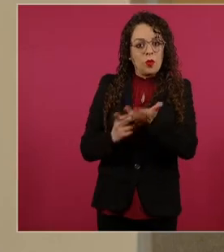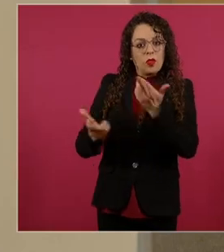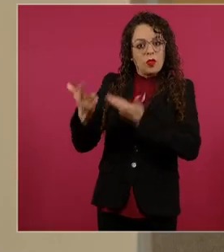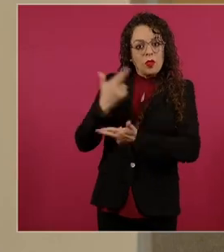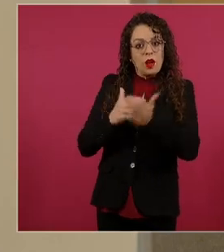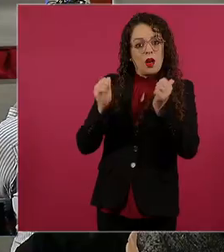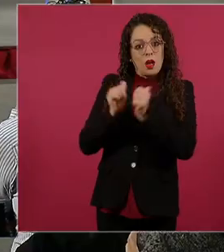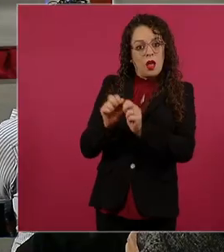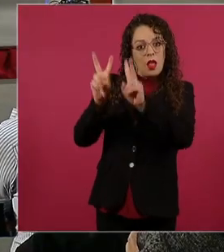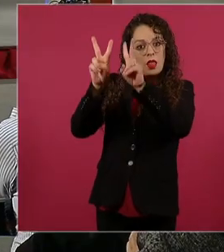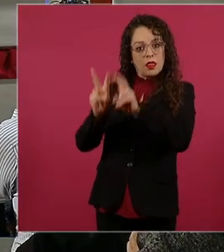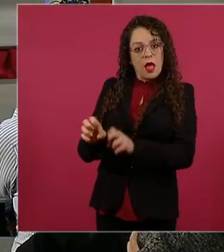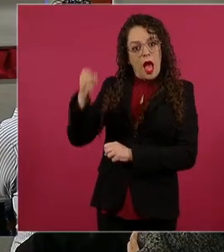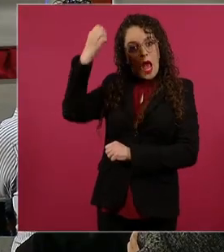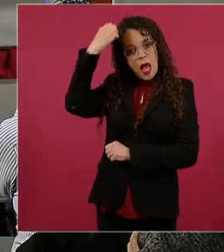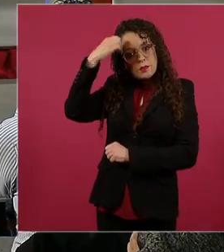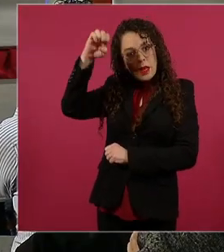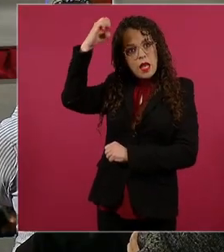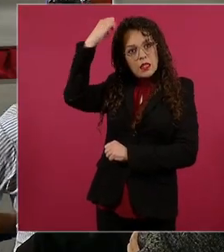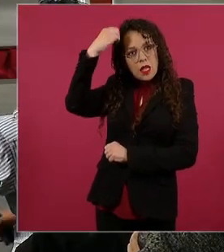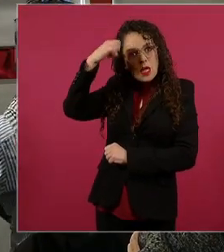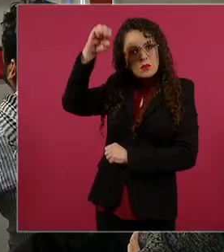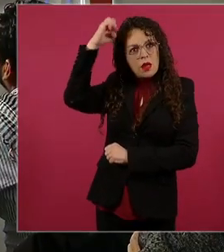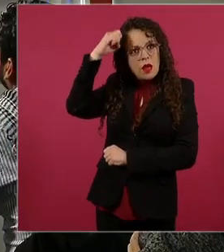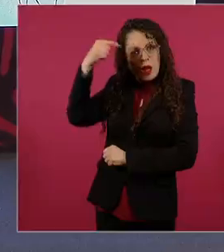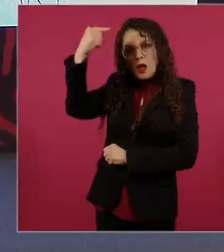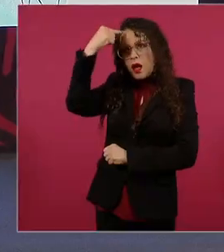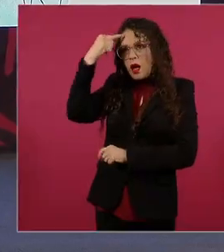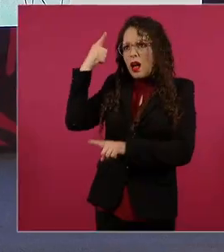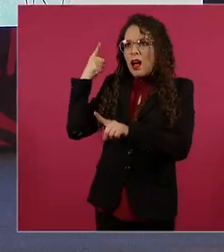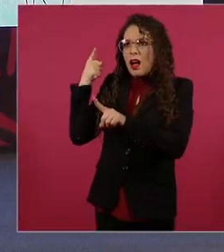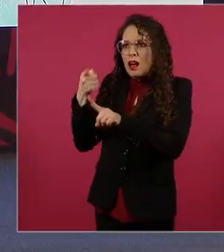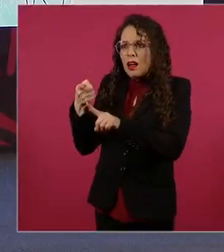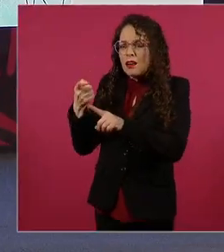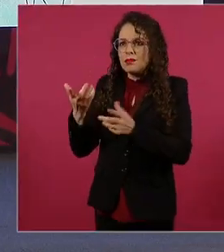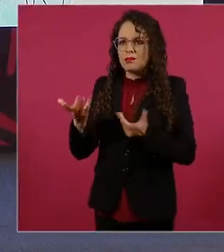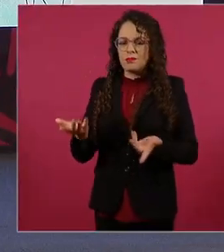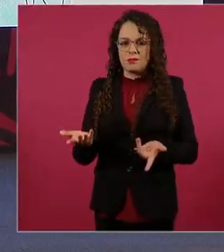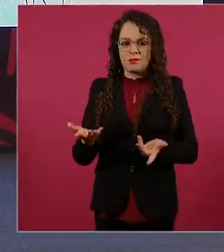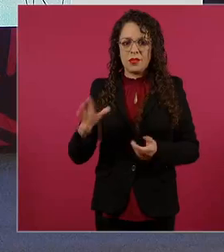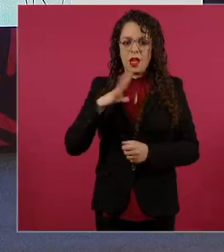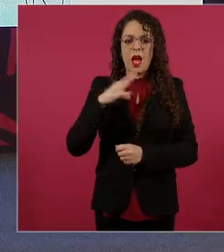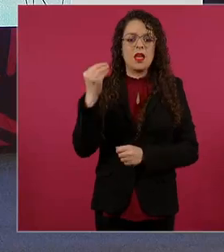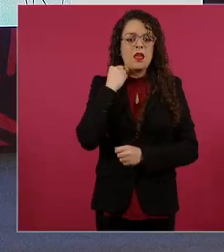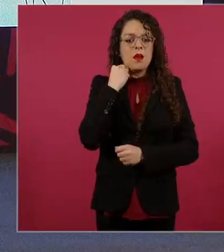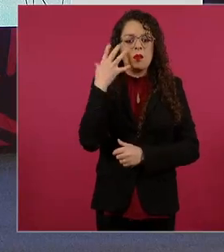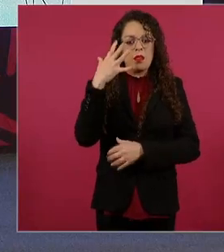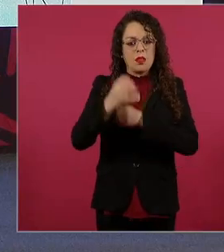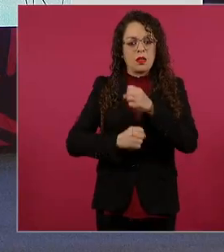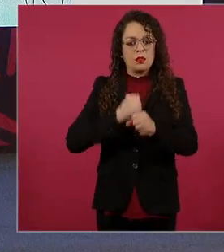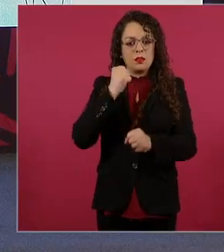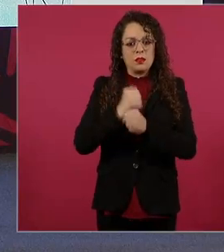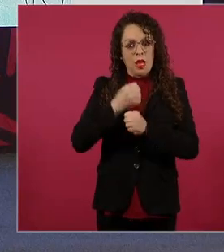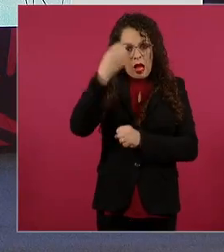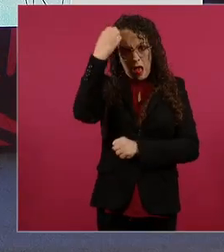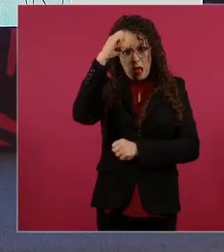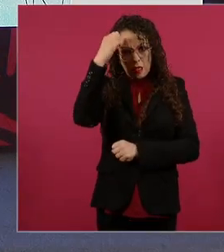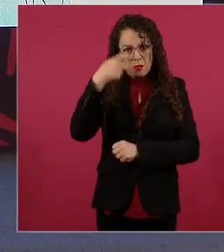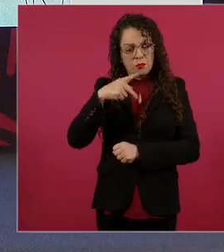no todos pero hay abogados que ya con 10 años de experiencia son como gángsteres